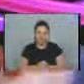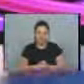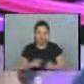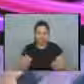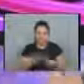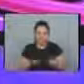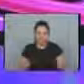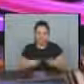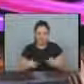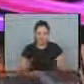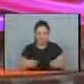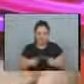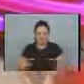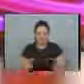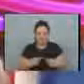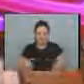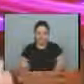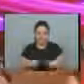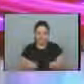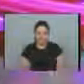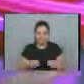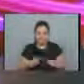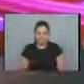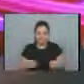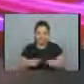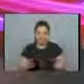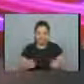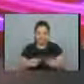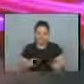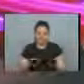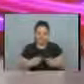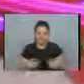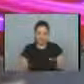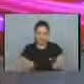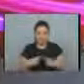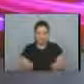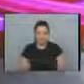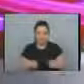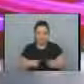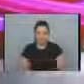Nuestro amor, así es nuestro amor.